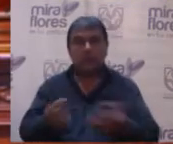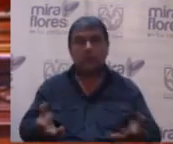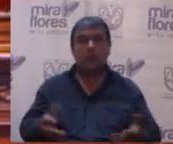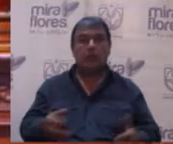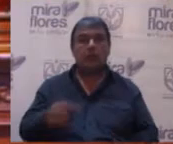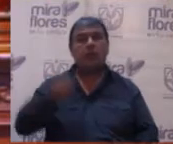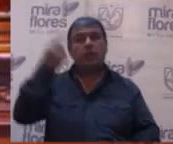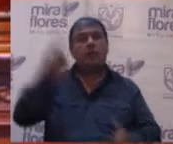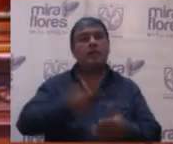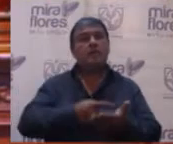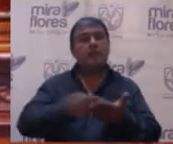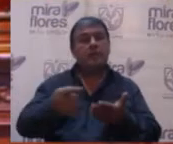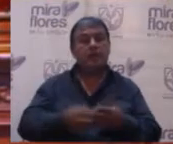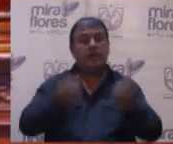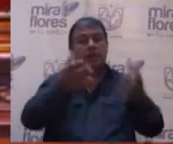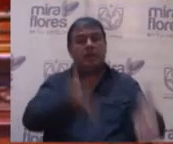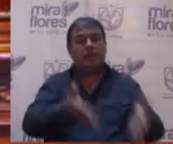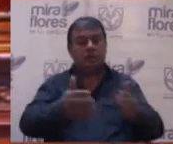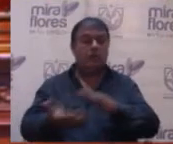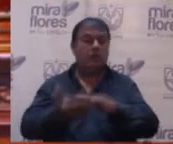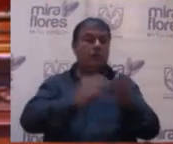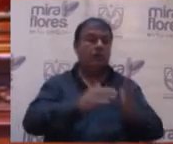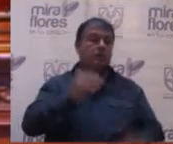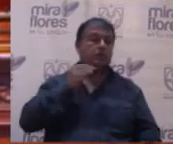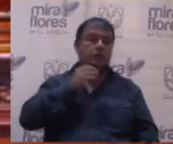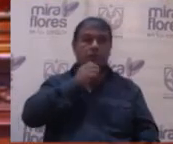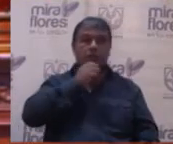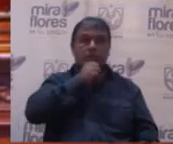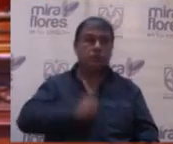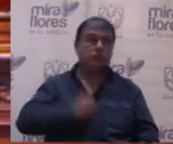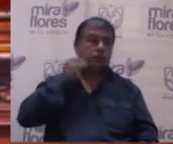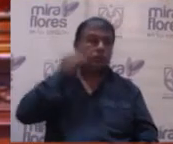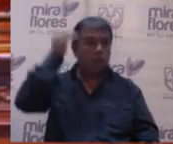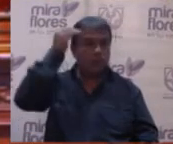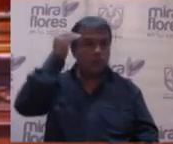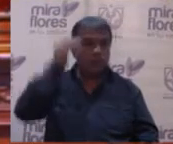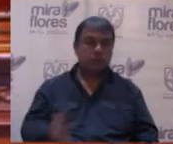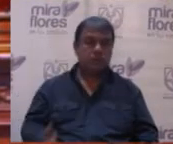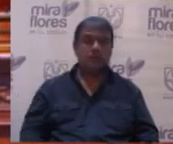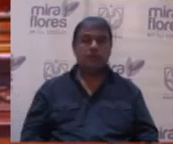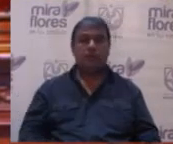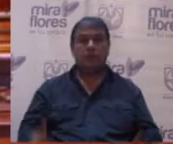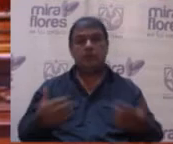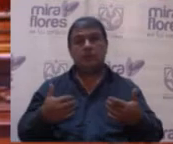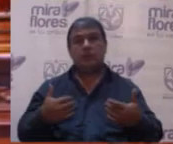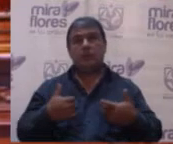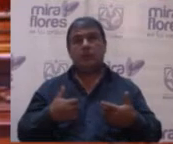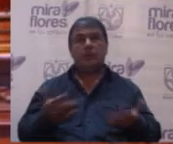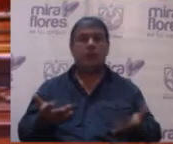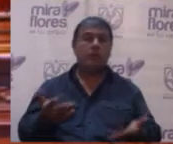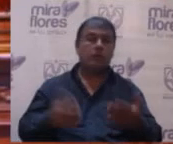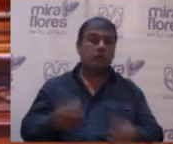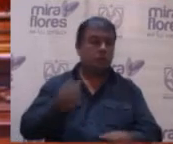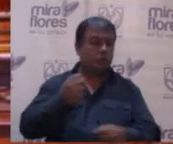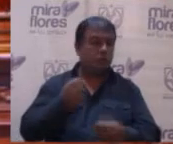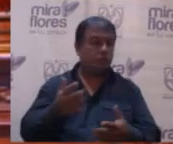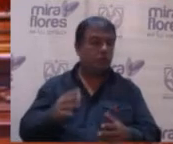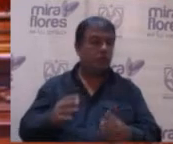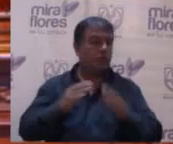la próxima semana la entregaremos a la comunidad, a los adultos mayores. Con lo cual tendremos en